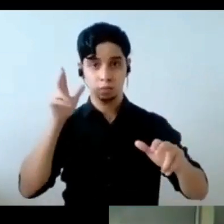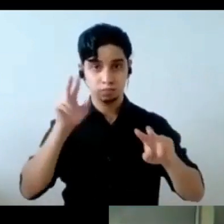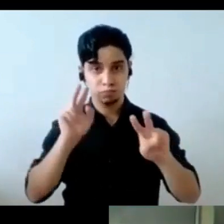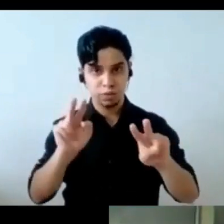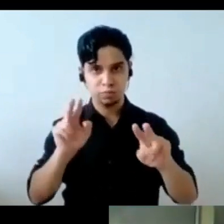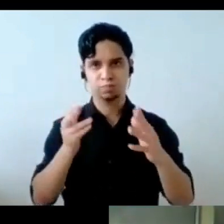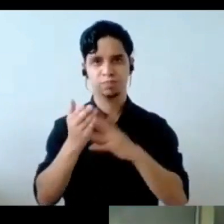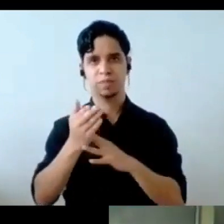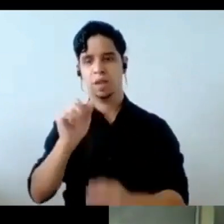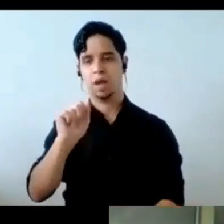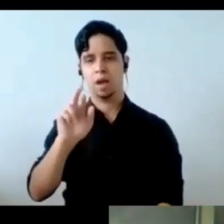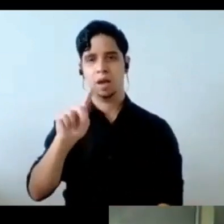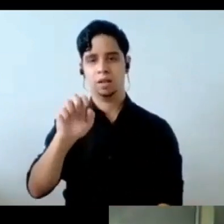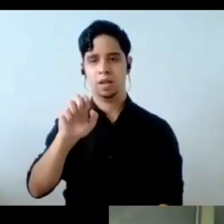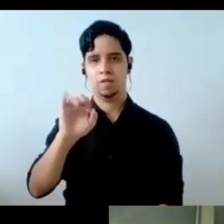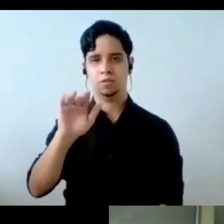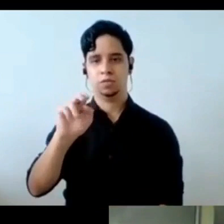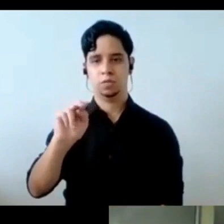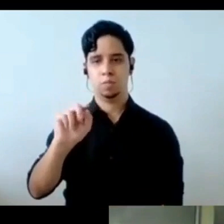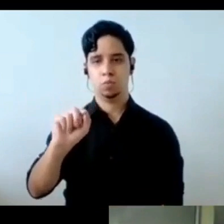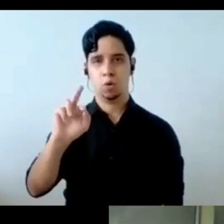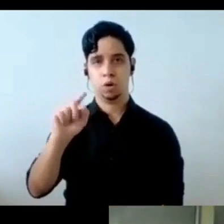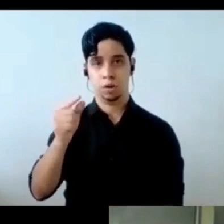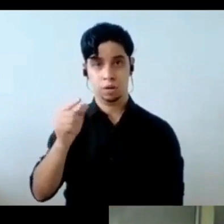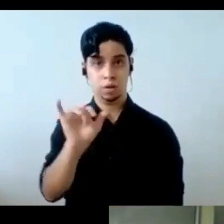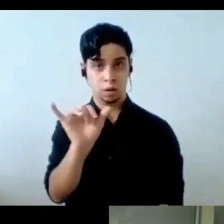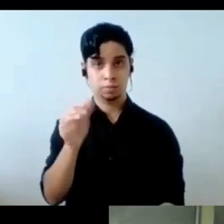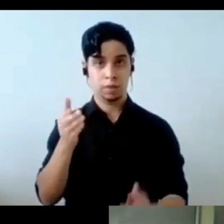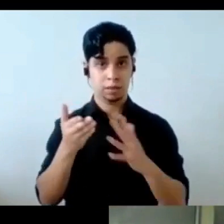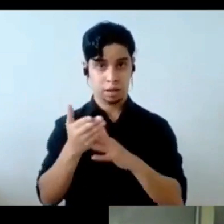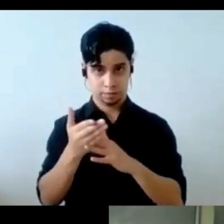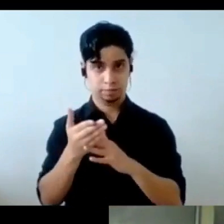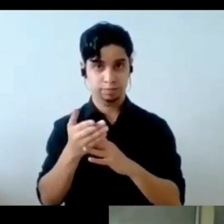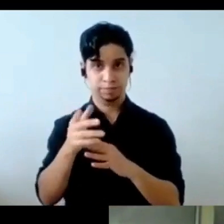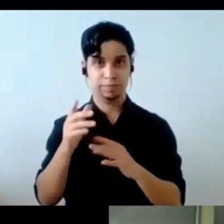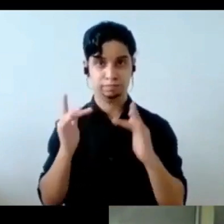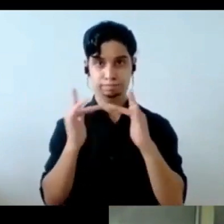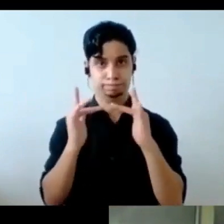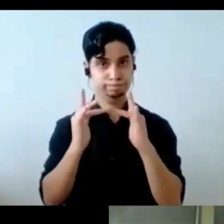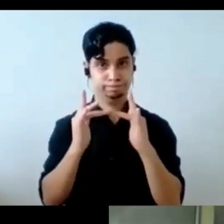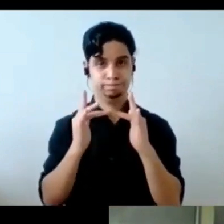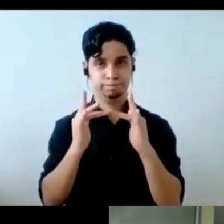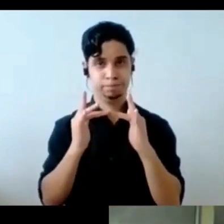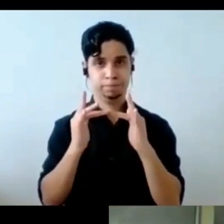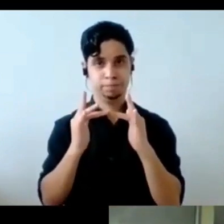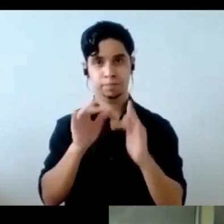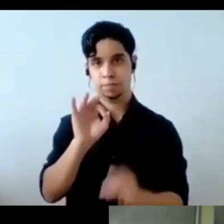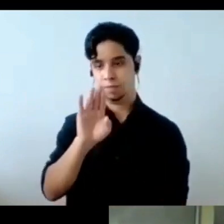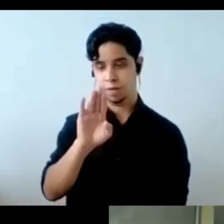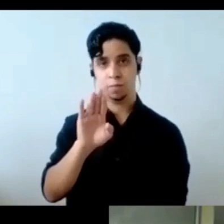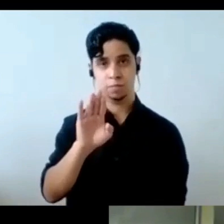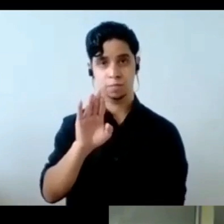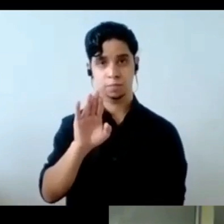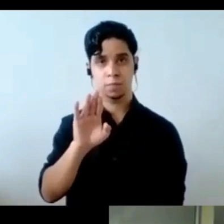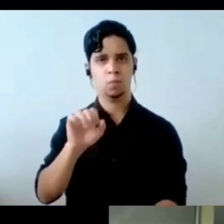de artefusion.org y también a través de las páginas de nuestras redes sociales en Facebook.